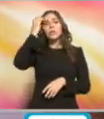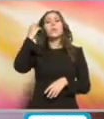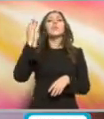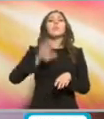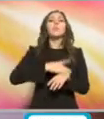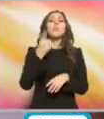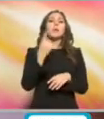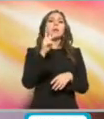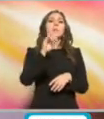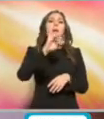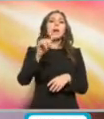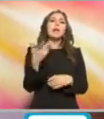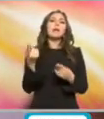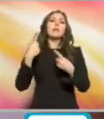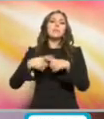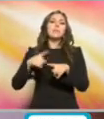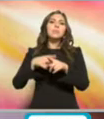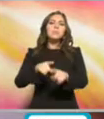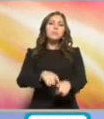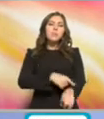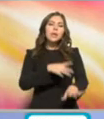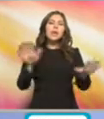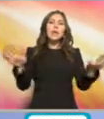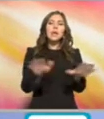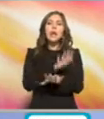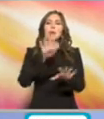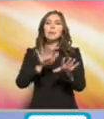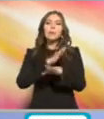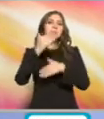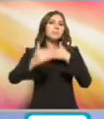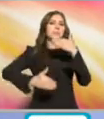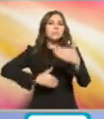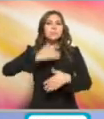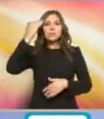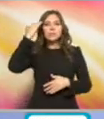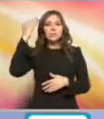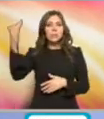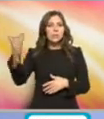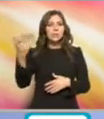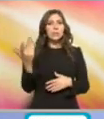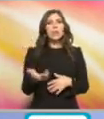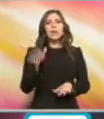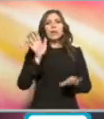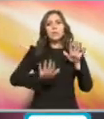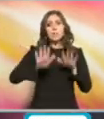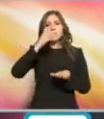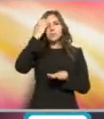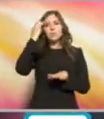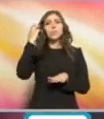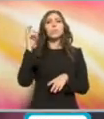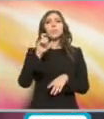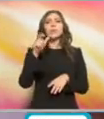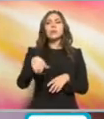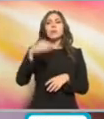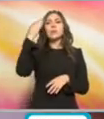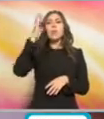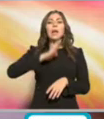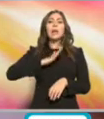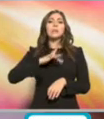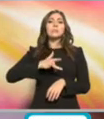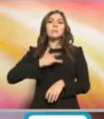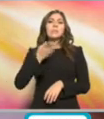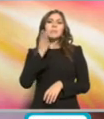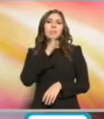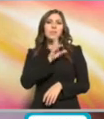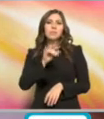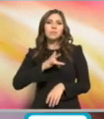cambiando, las personas vamos cambiando, nuestras necesidades van cambiando. Por ejemplo, podemos estar en un momento en el que hay enfermedad, podemos estar en